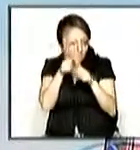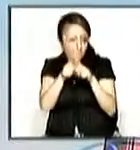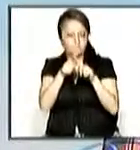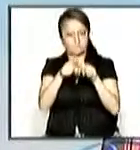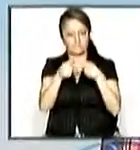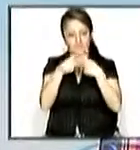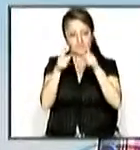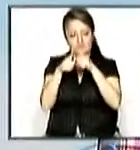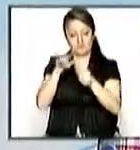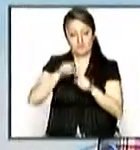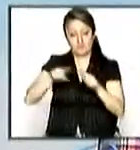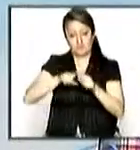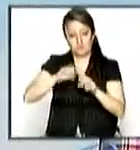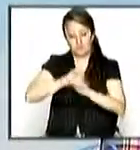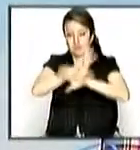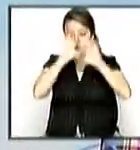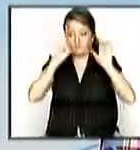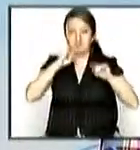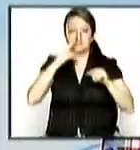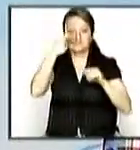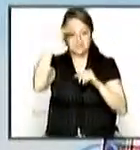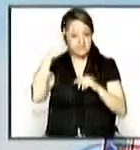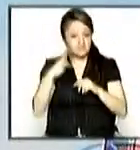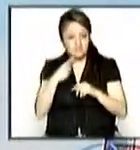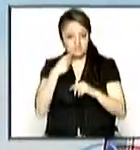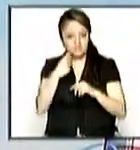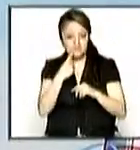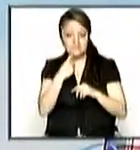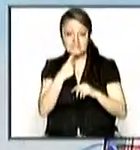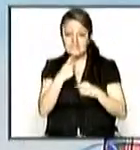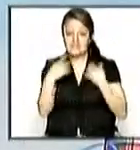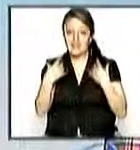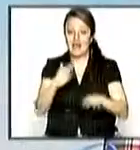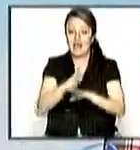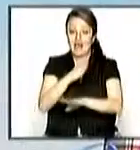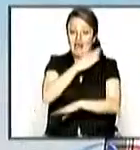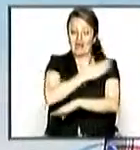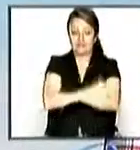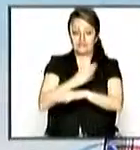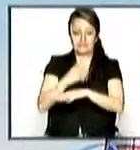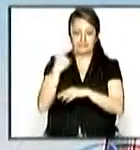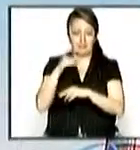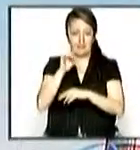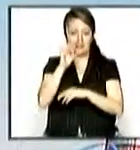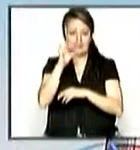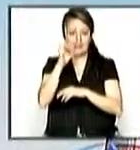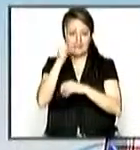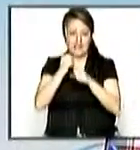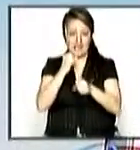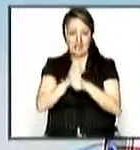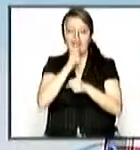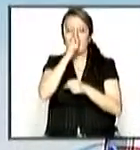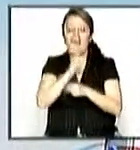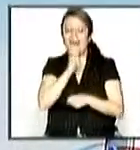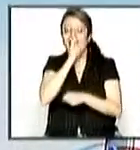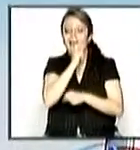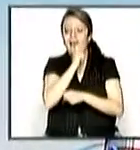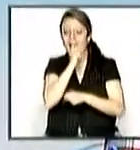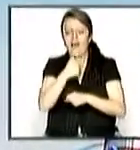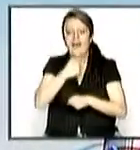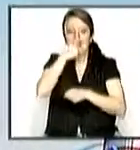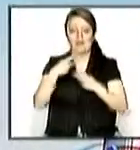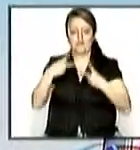Y claro, venimos de una historia odontológica cruel, donde a muchas personas el regalo de 15 era sacarle los dientes para darle una caja de